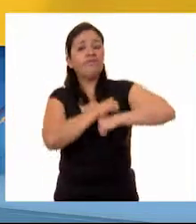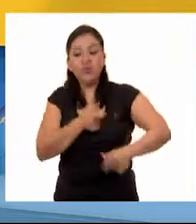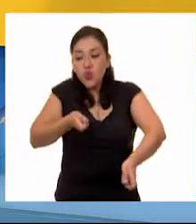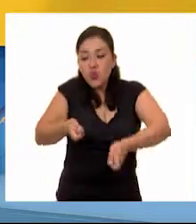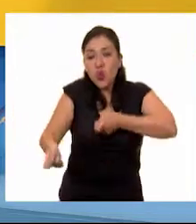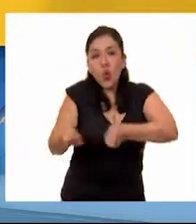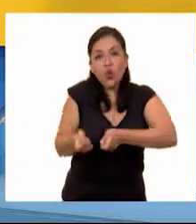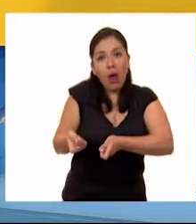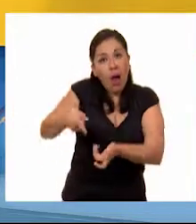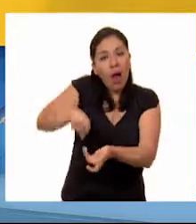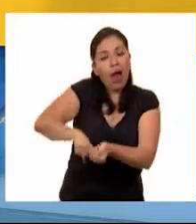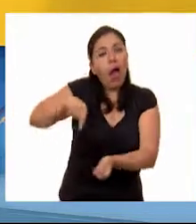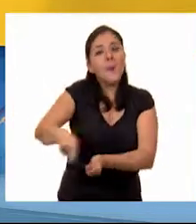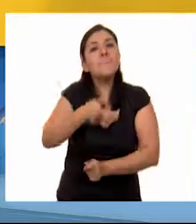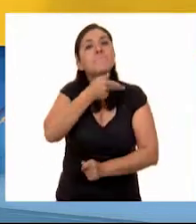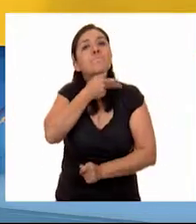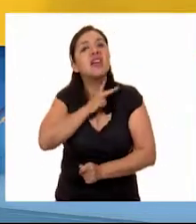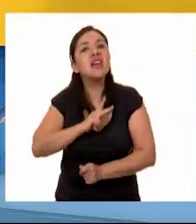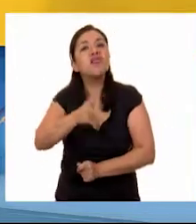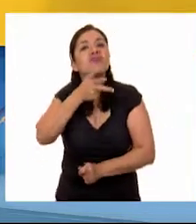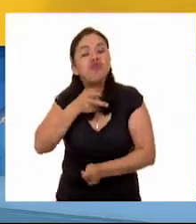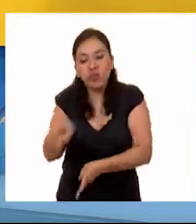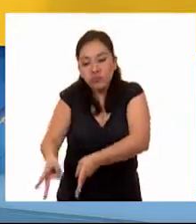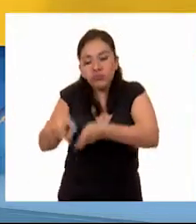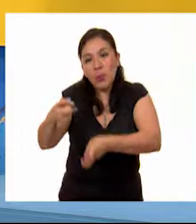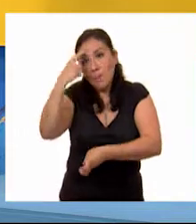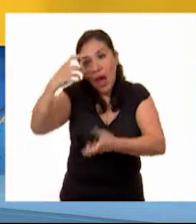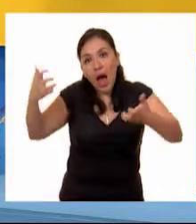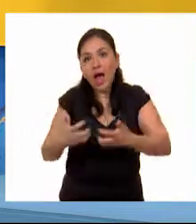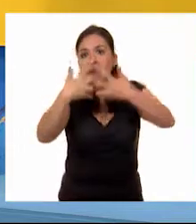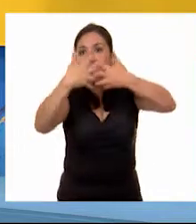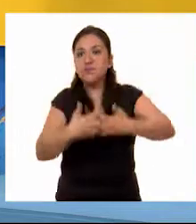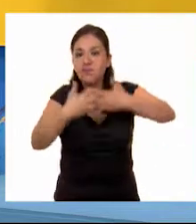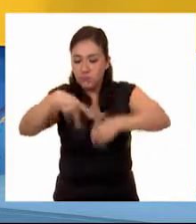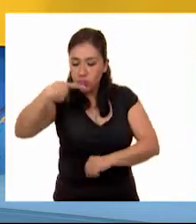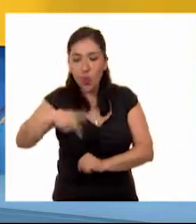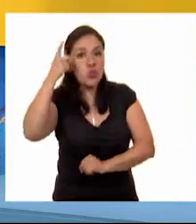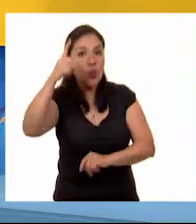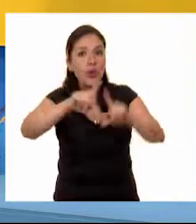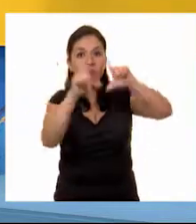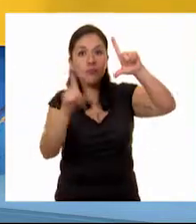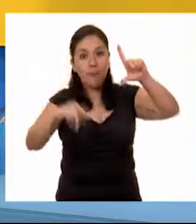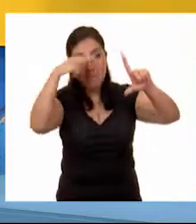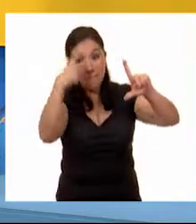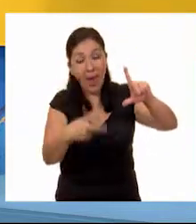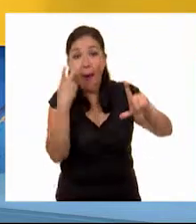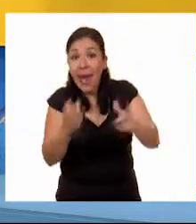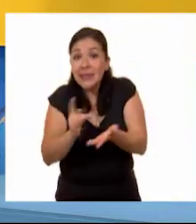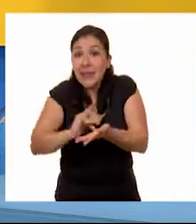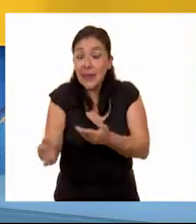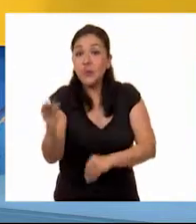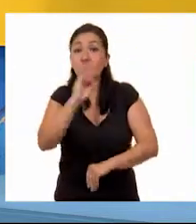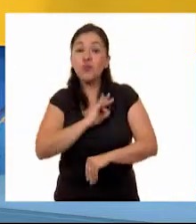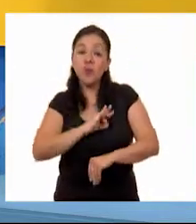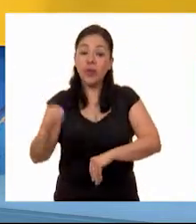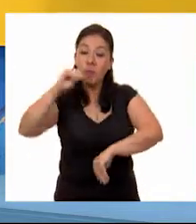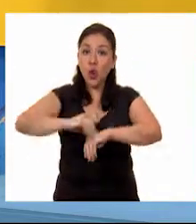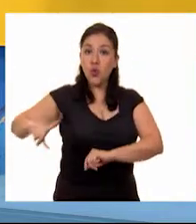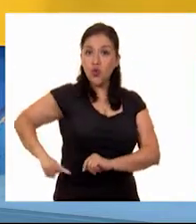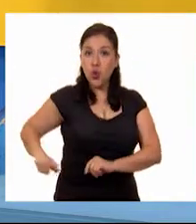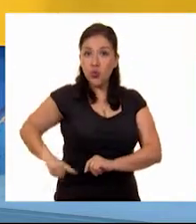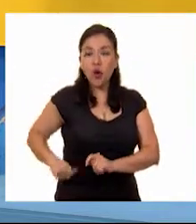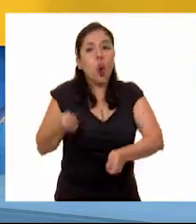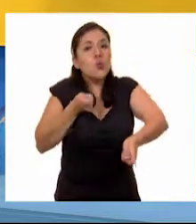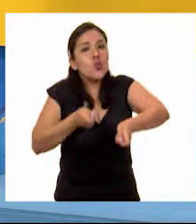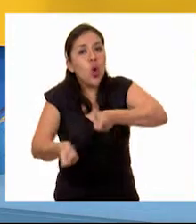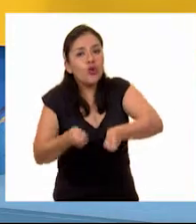total sobre la producción y comercialización del petróleo en territorio nacional. Y esto le permitió al gobierno federal tomar el